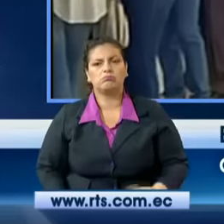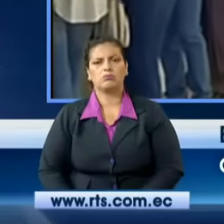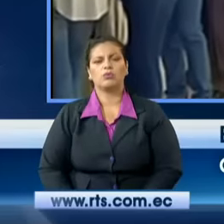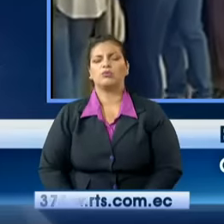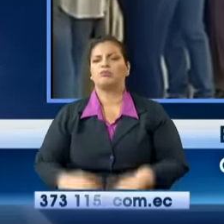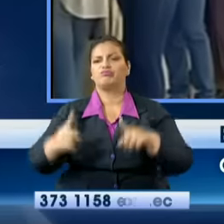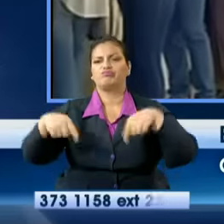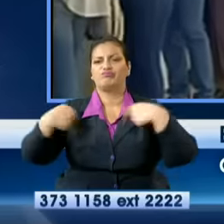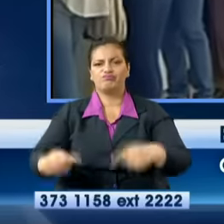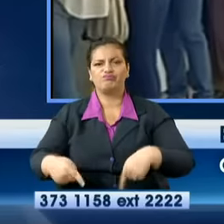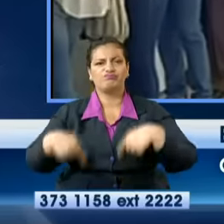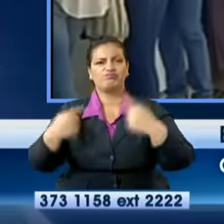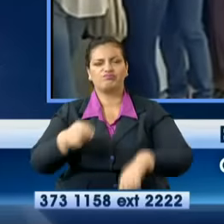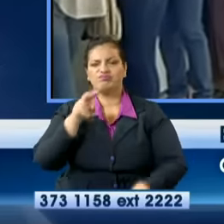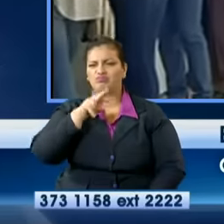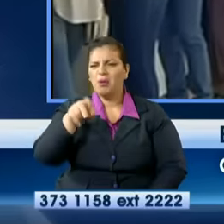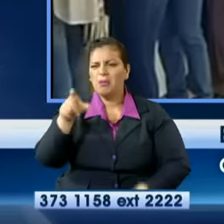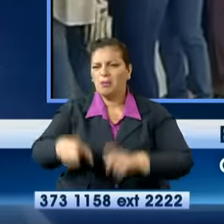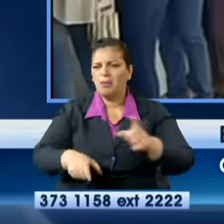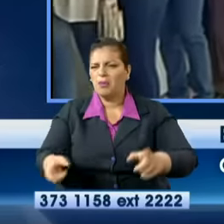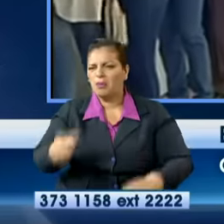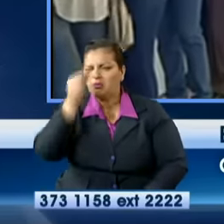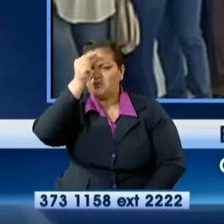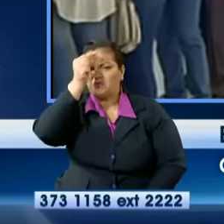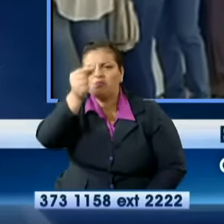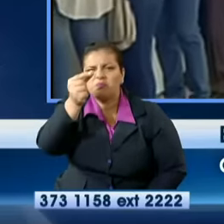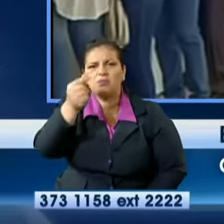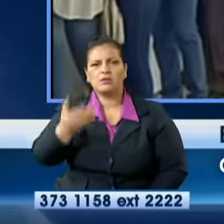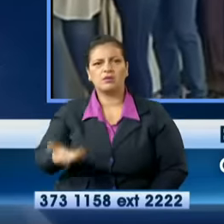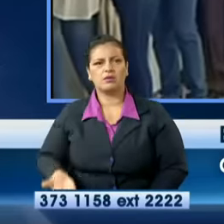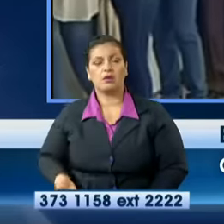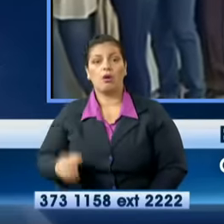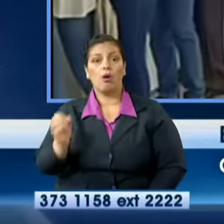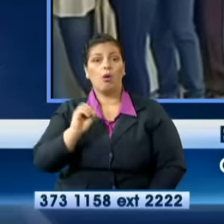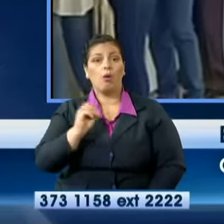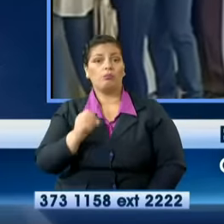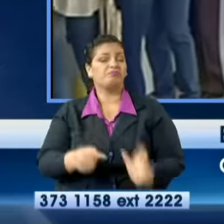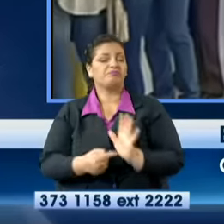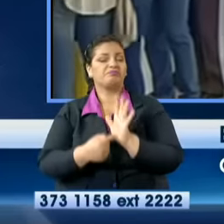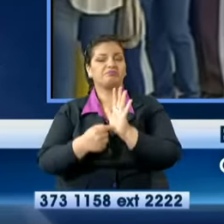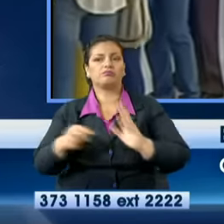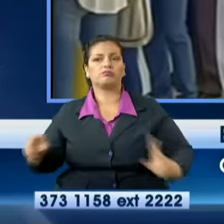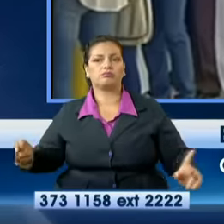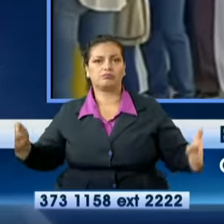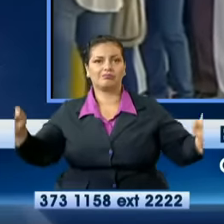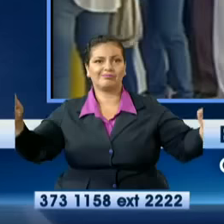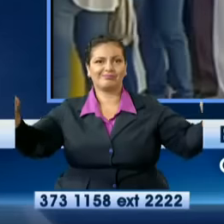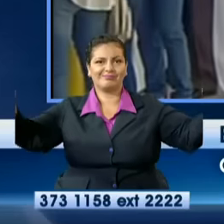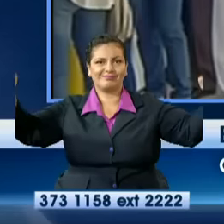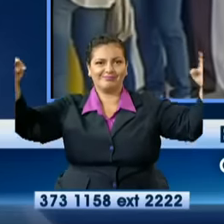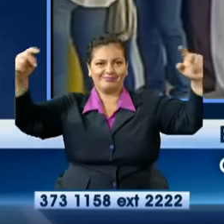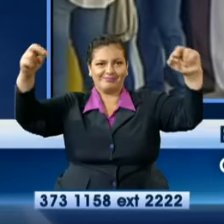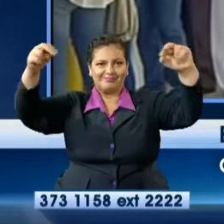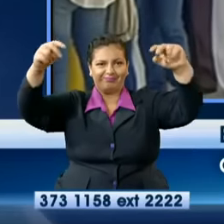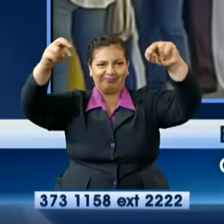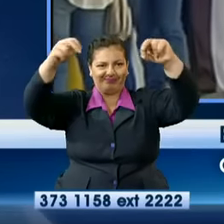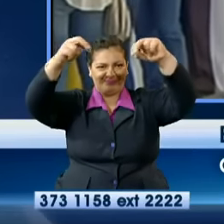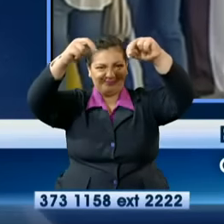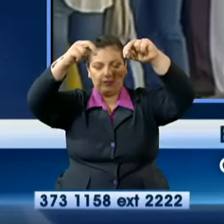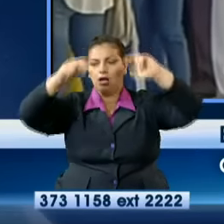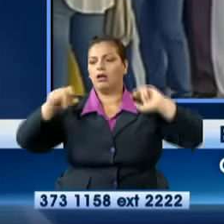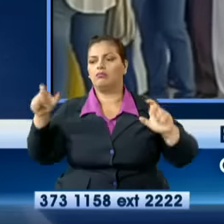por decenas de veces de lo que pasa con los pasos elevados, que quepa la redundancia de paso con paso, ¿no? ¿Qué pasa ahí?